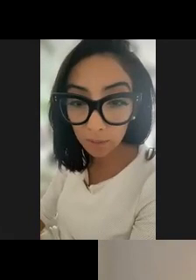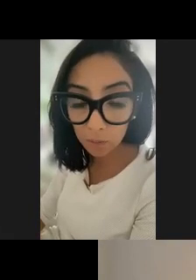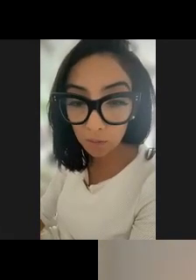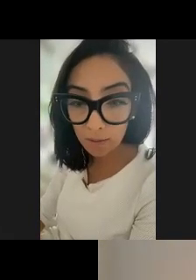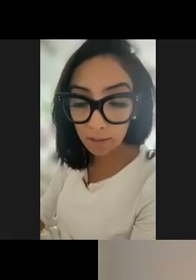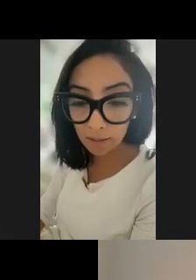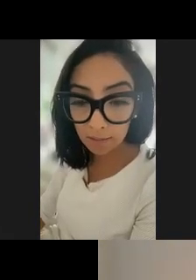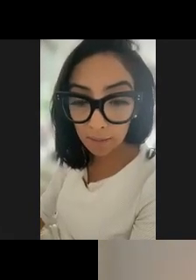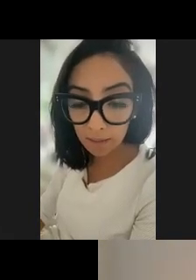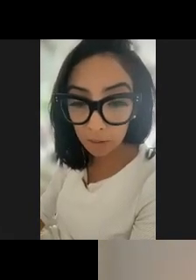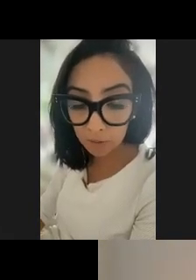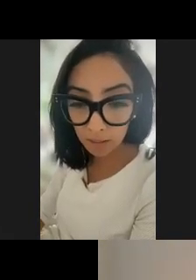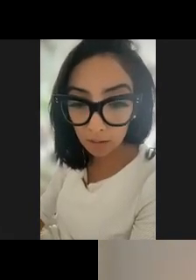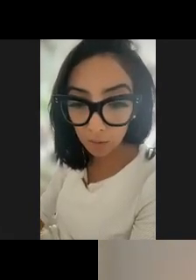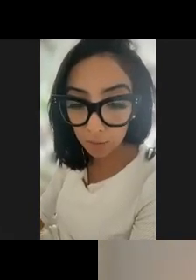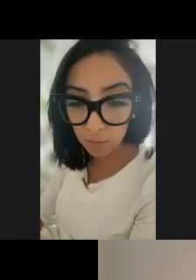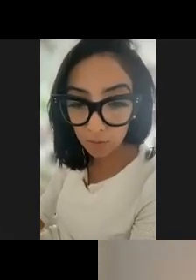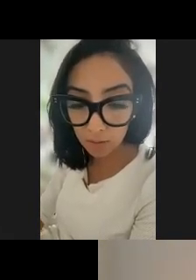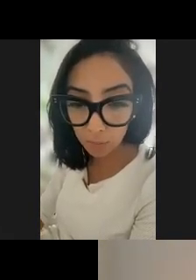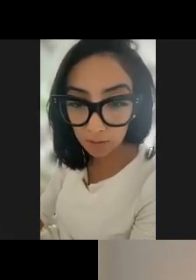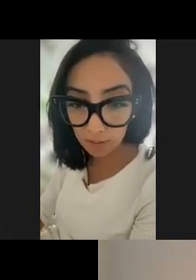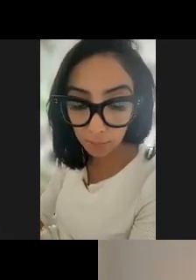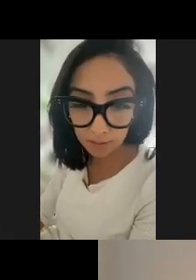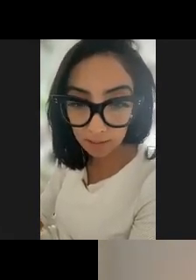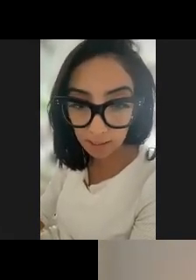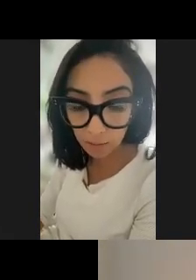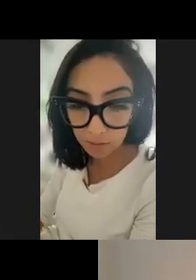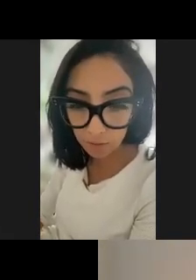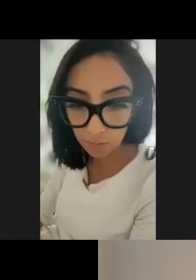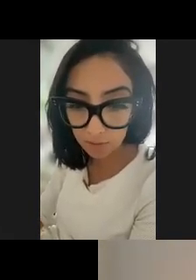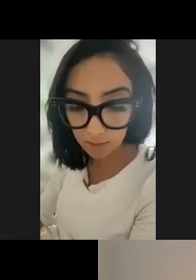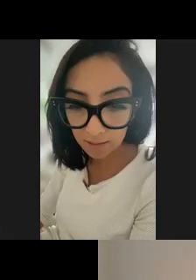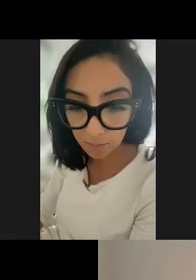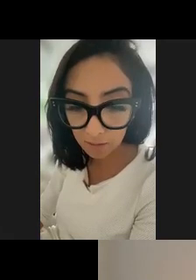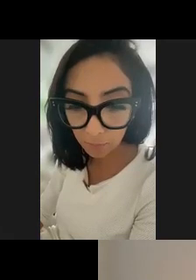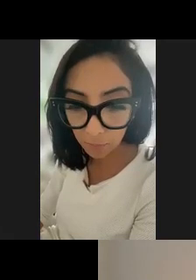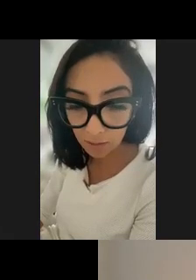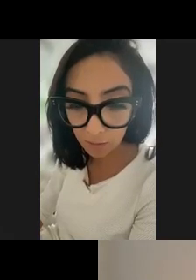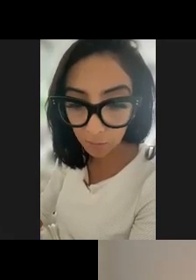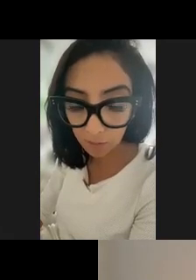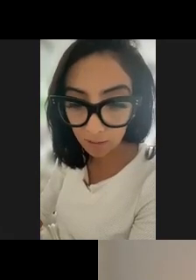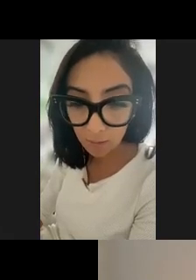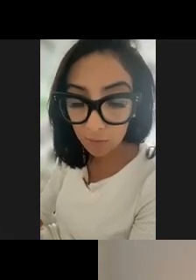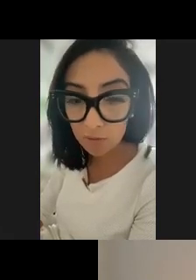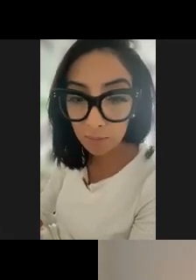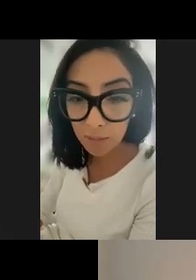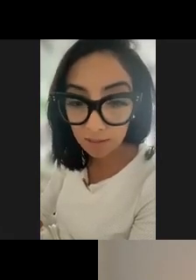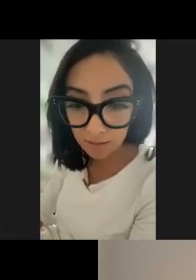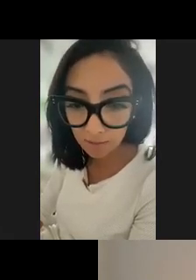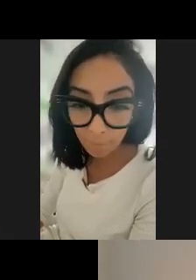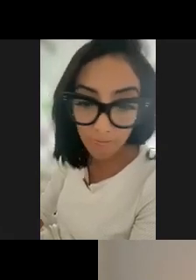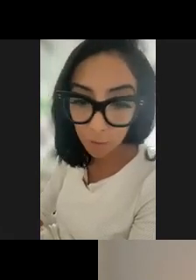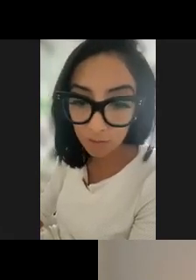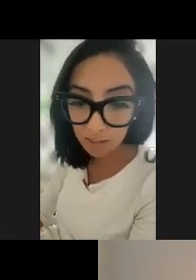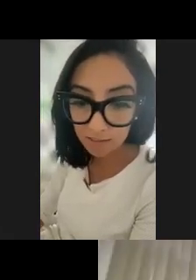a que el gobierno te marca pauta, querido Jesús, y pretenden que la comisión los vamos a seguir ciegamente, porque aquí lo que importa pues son los